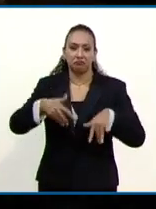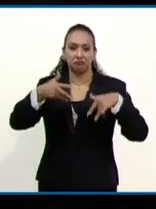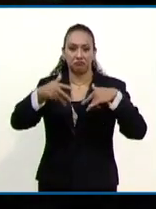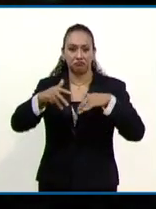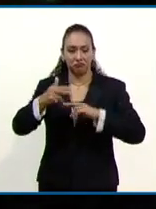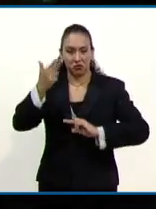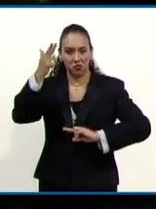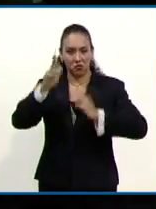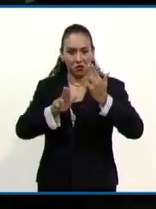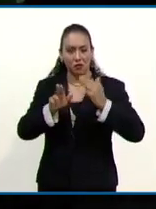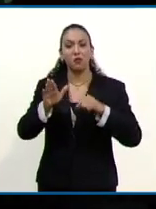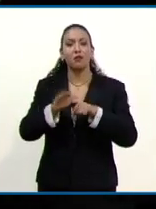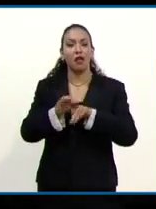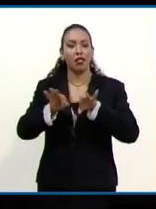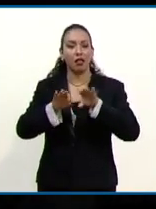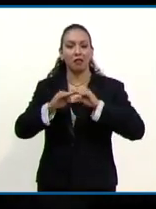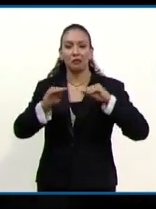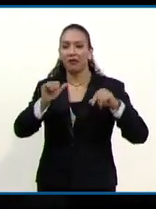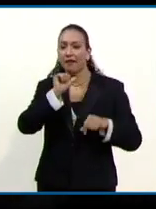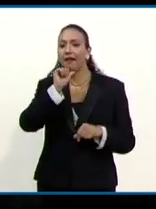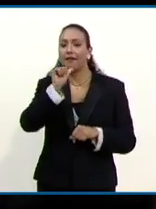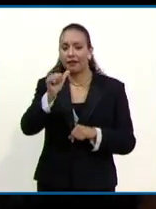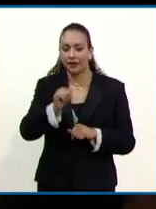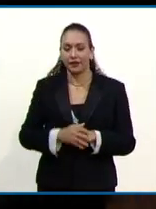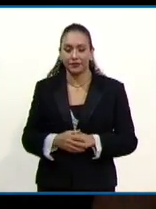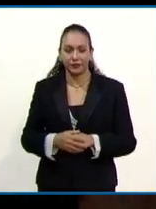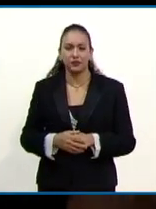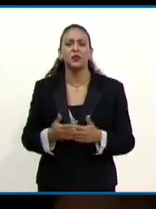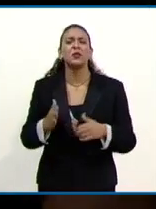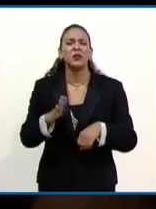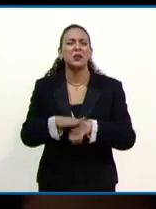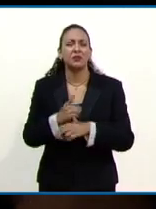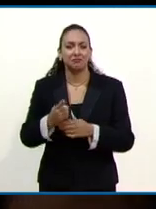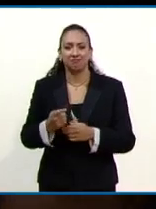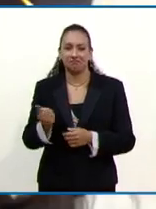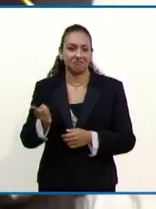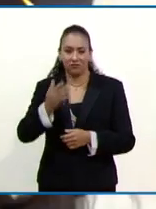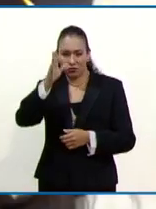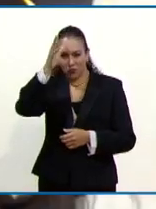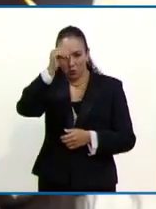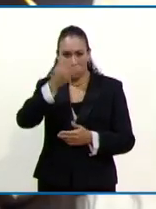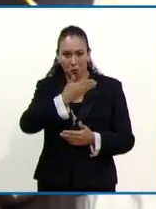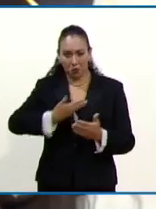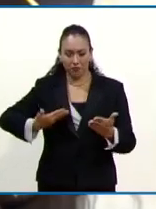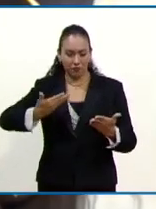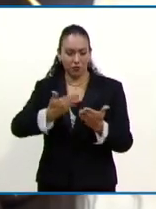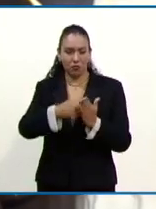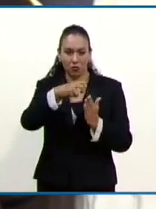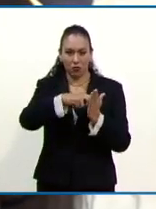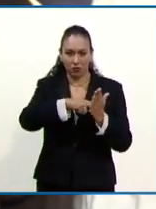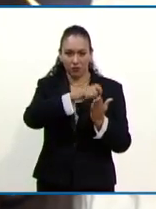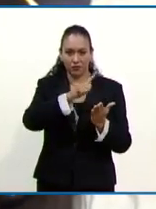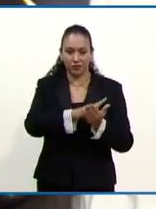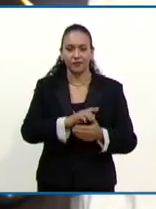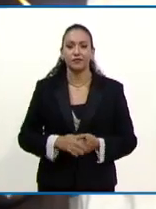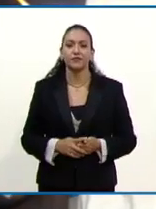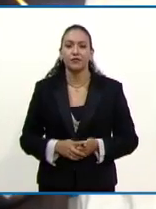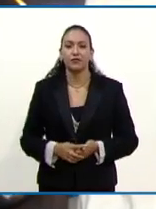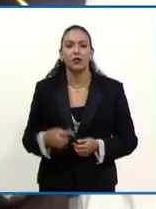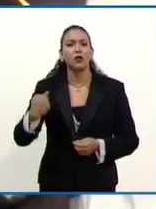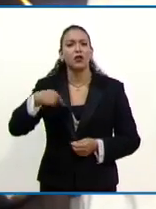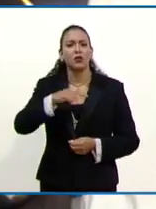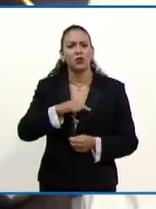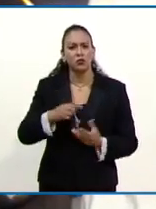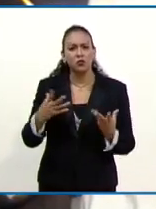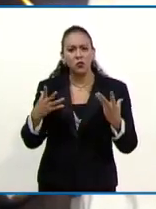iniciaron trabajadores del Poder Judicial de la Federación en protesta por la reforma judicial. Hemos decidido, junto a cientos de